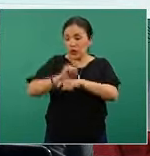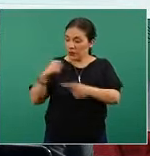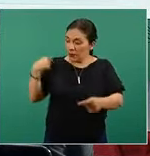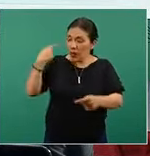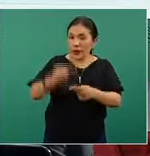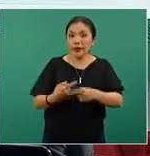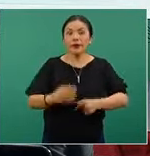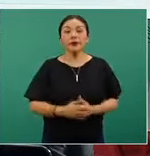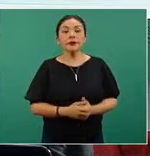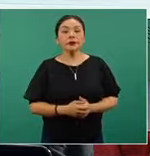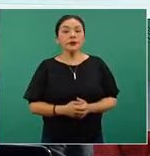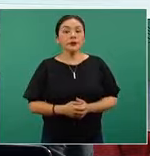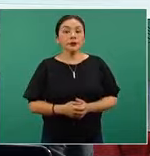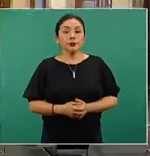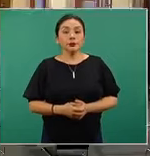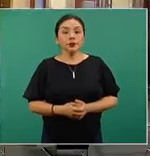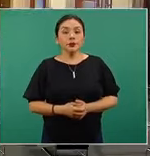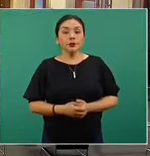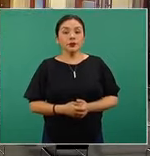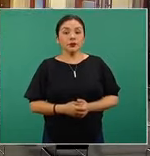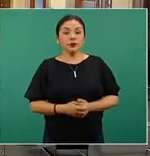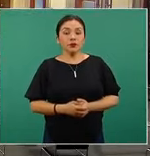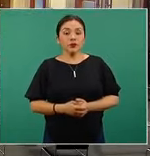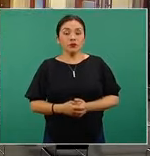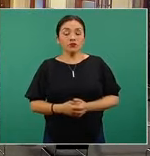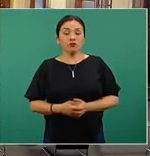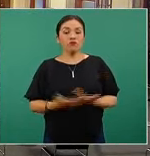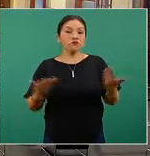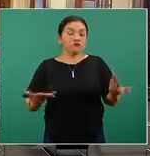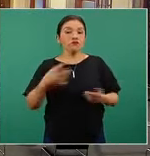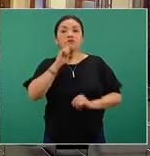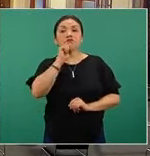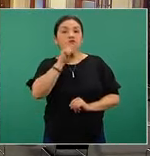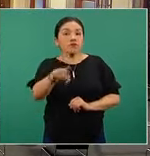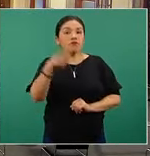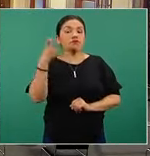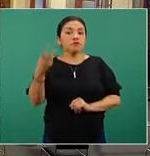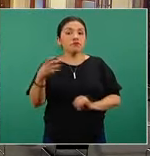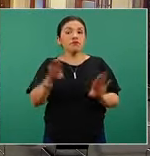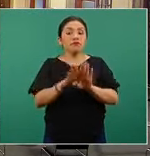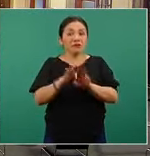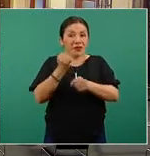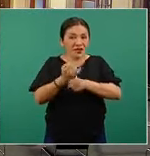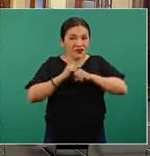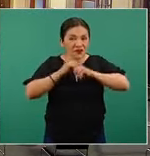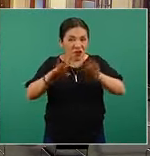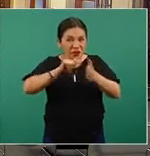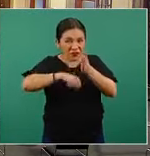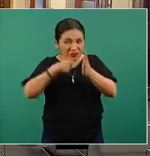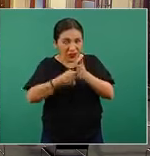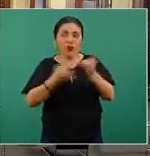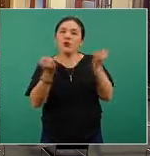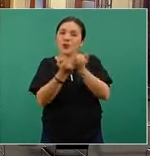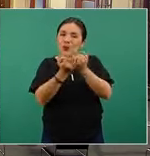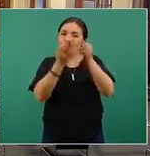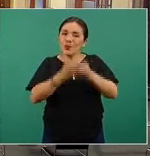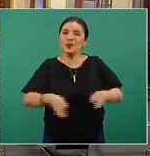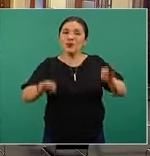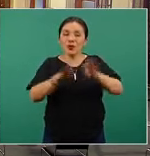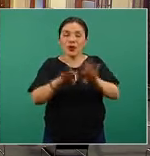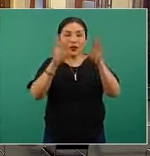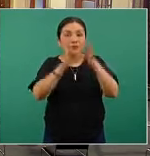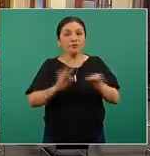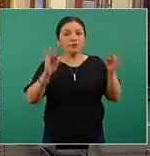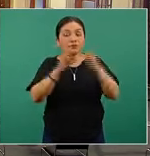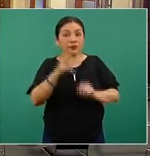y pues bien siguiendo justo con este esquema de del informe técnico también es importante resaltar